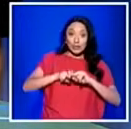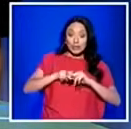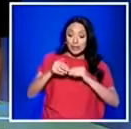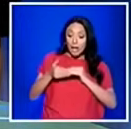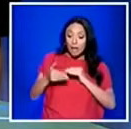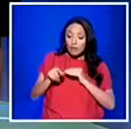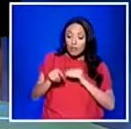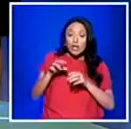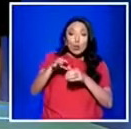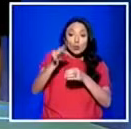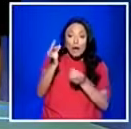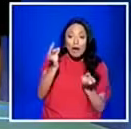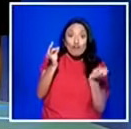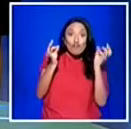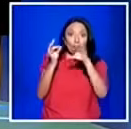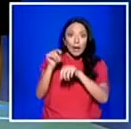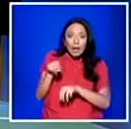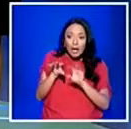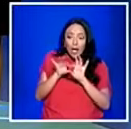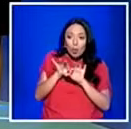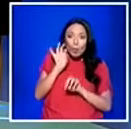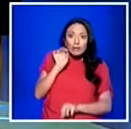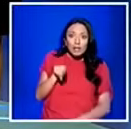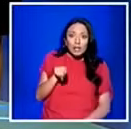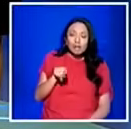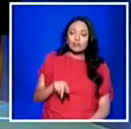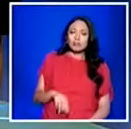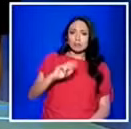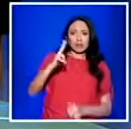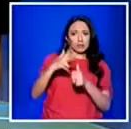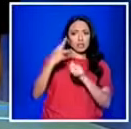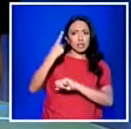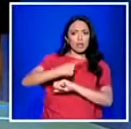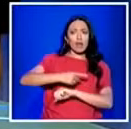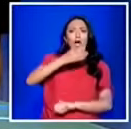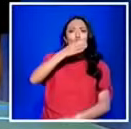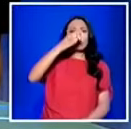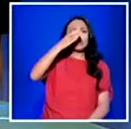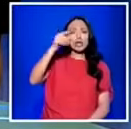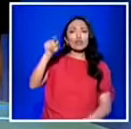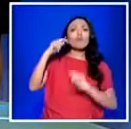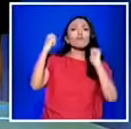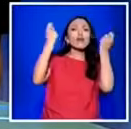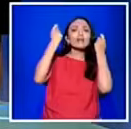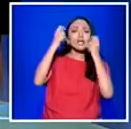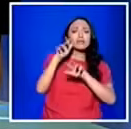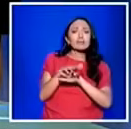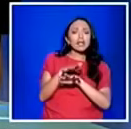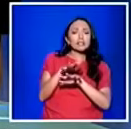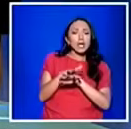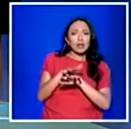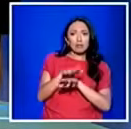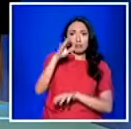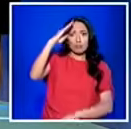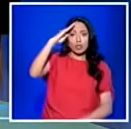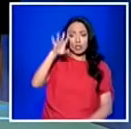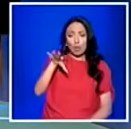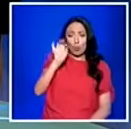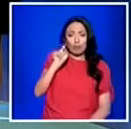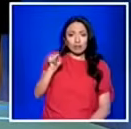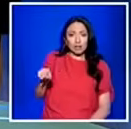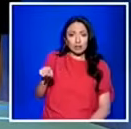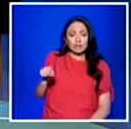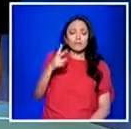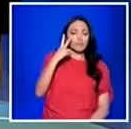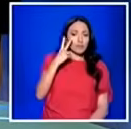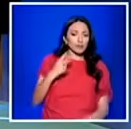entre los miles de asistentes al tercer día de conciertos por los 200 años de cantonización de la capital orense. Fabricio Lapo amplía